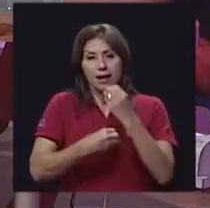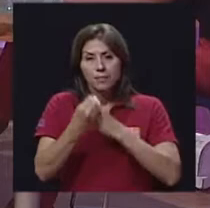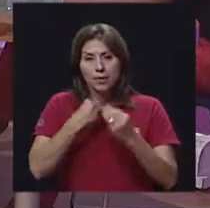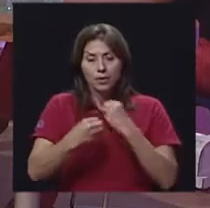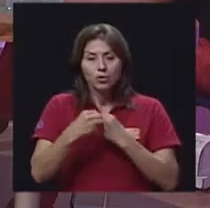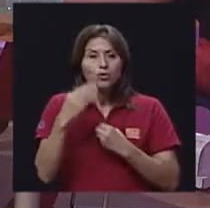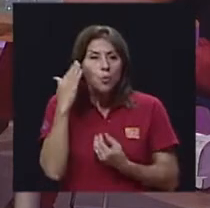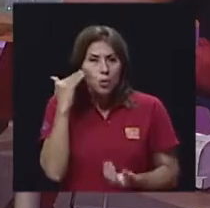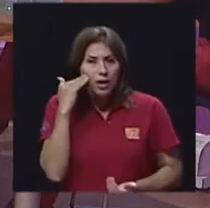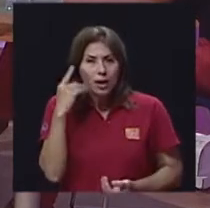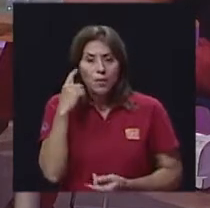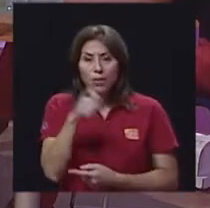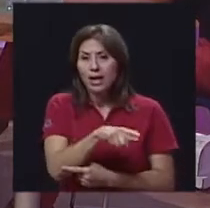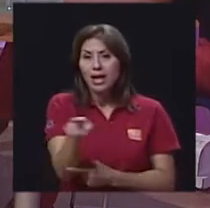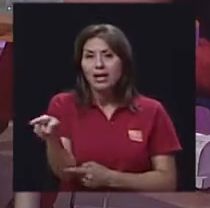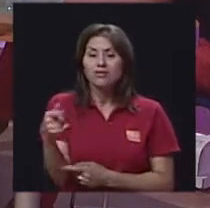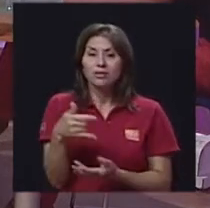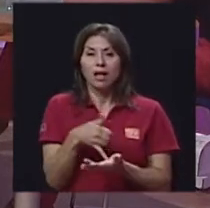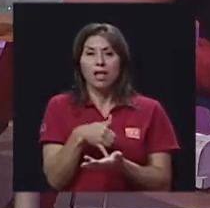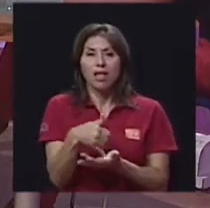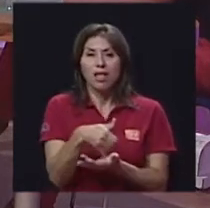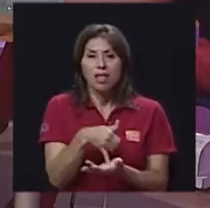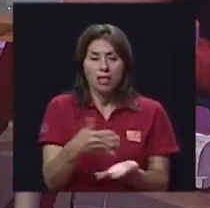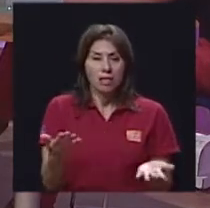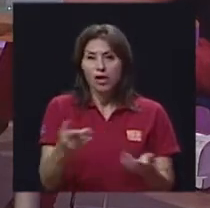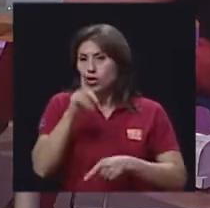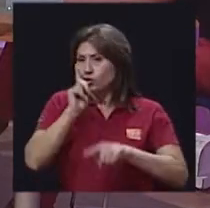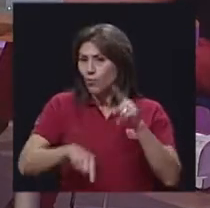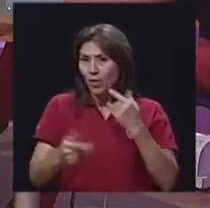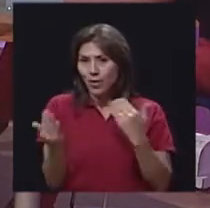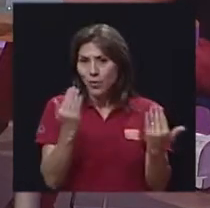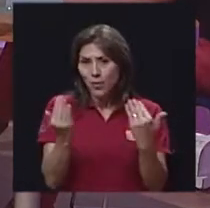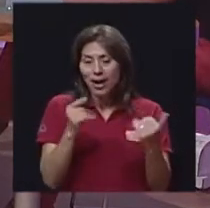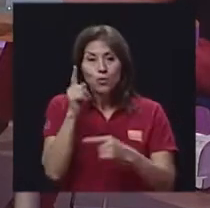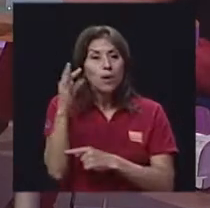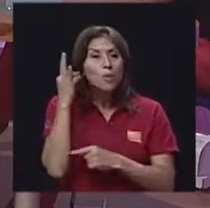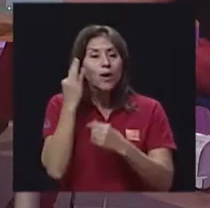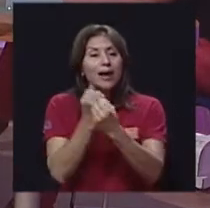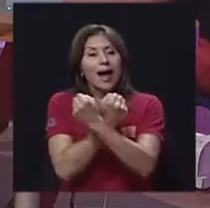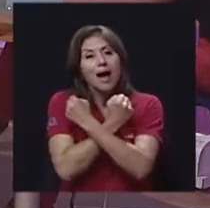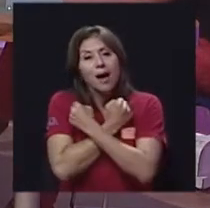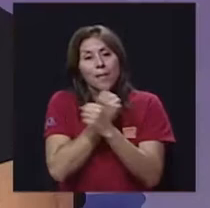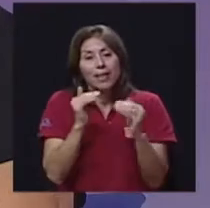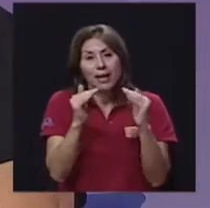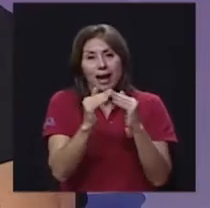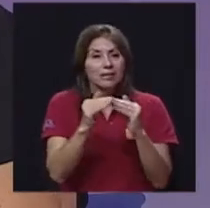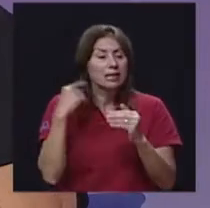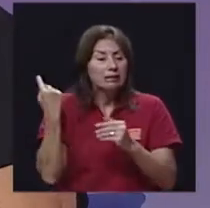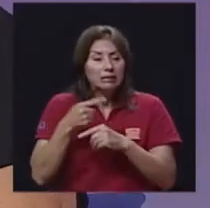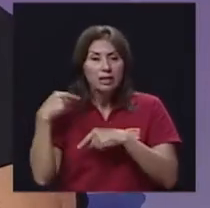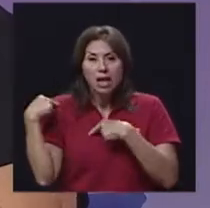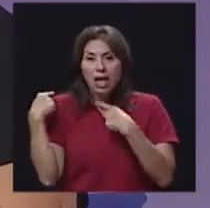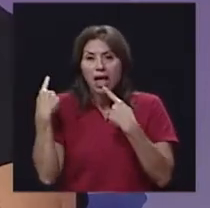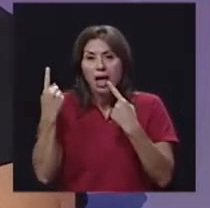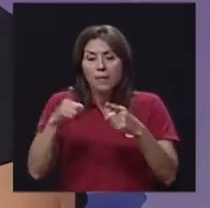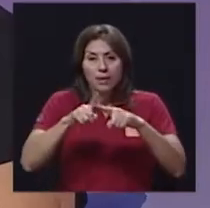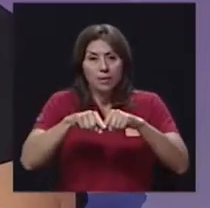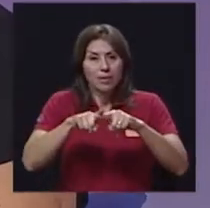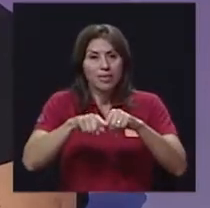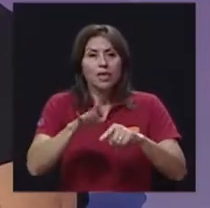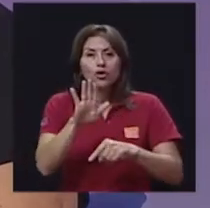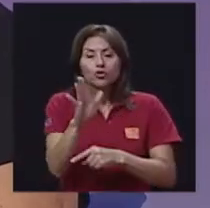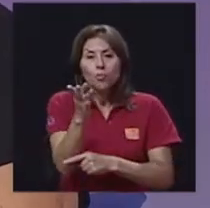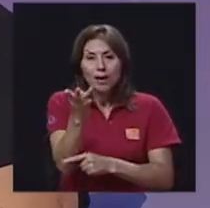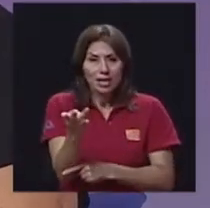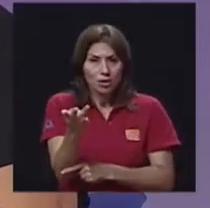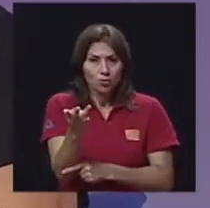vulnerabilidad. No se puede comparar a una mujer ama de casa que ha dependido económicamente de su marido durante toda su